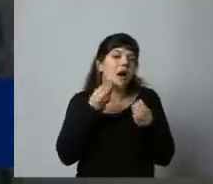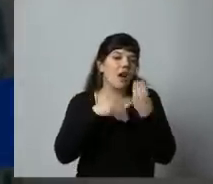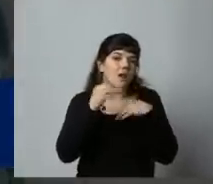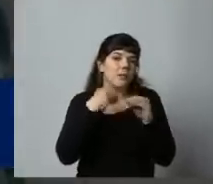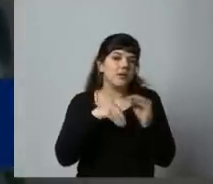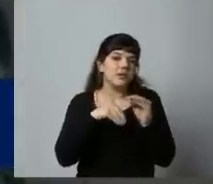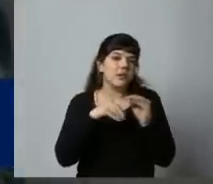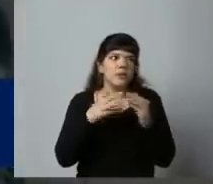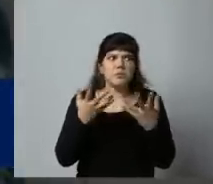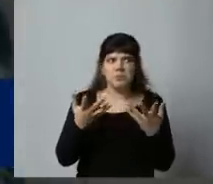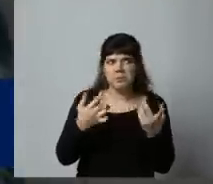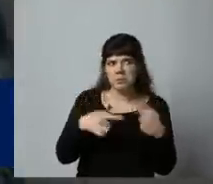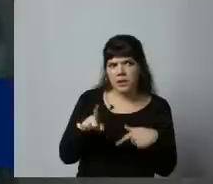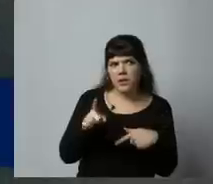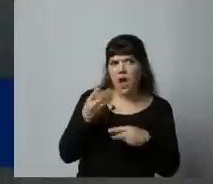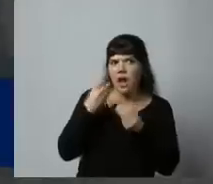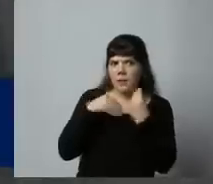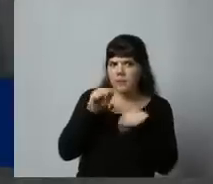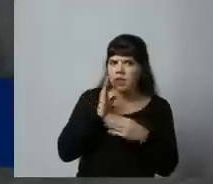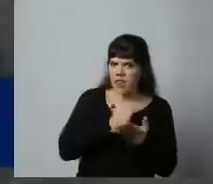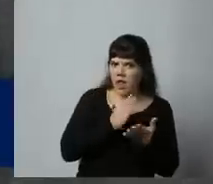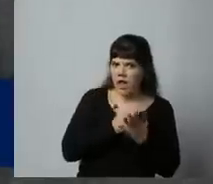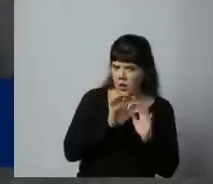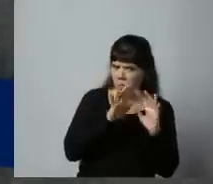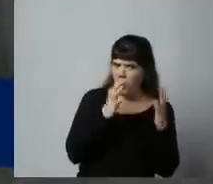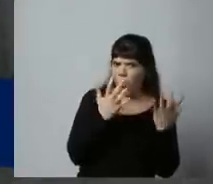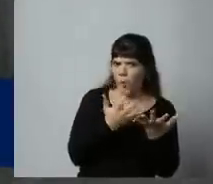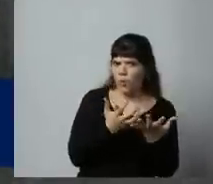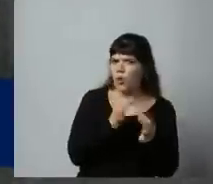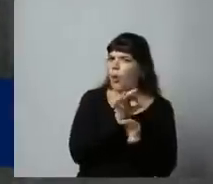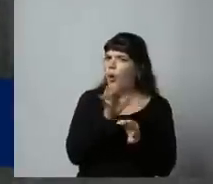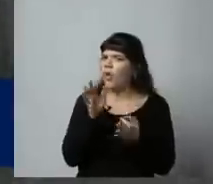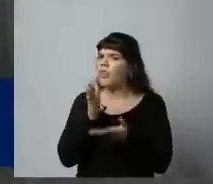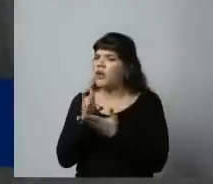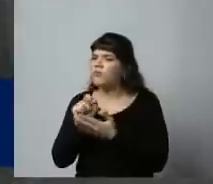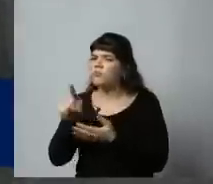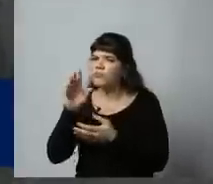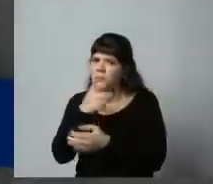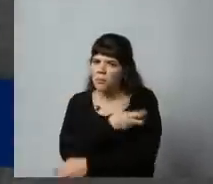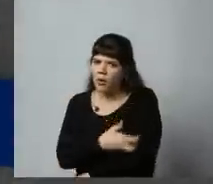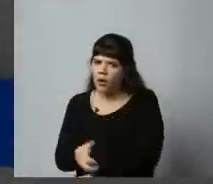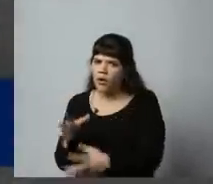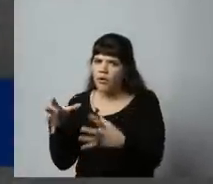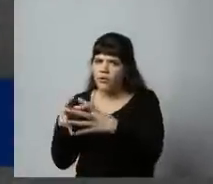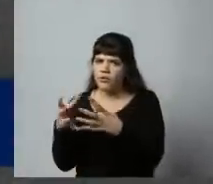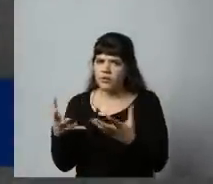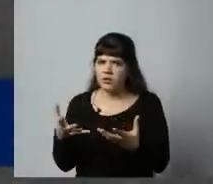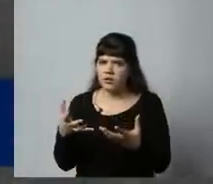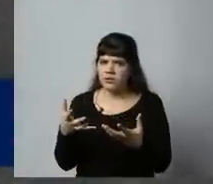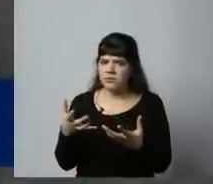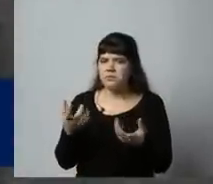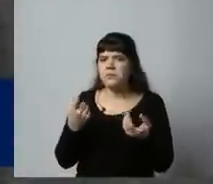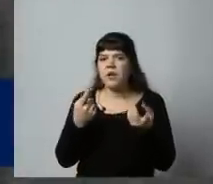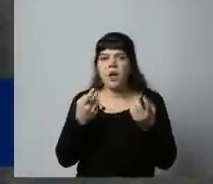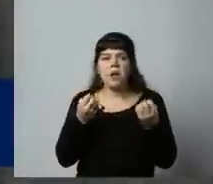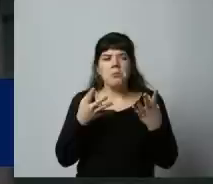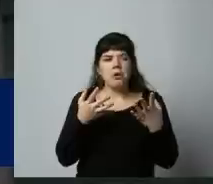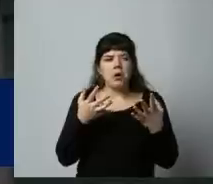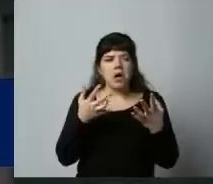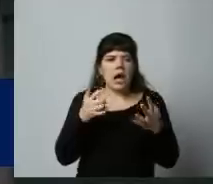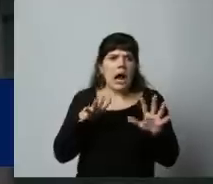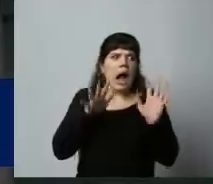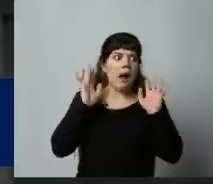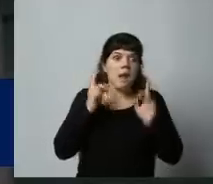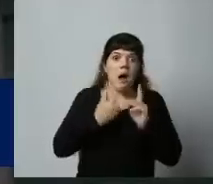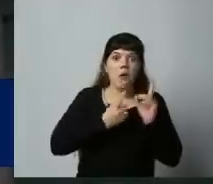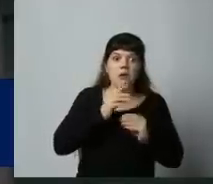un derecho universal o es un derecho para los más pobres o estoy de vivo no hay familias que piensan no estaré de vivo porque